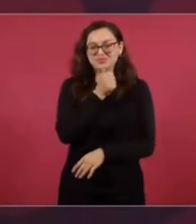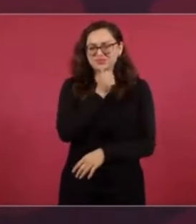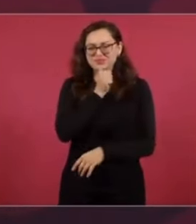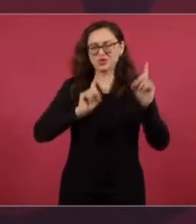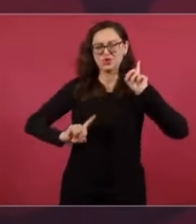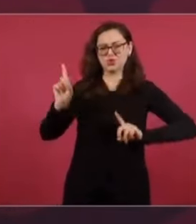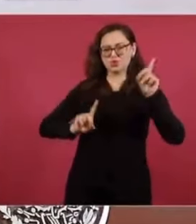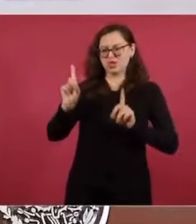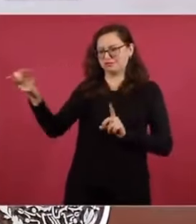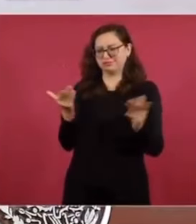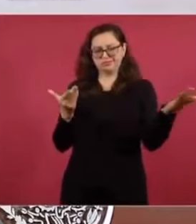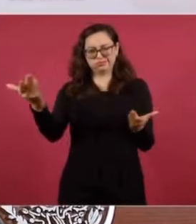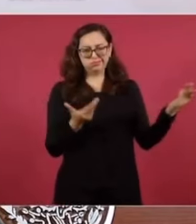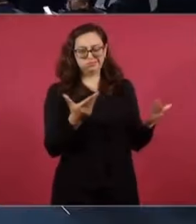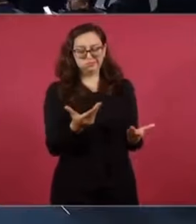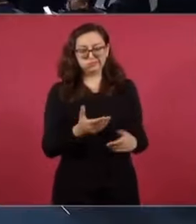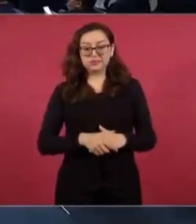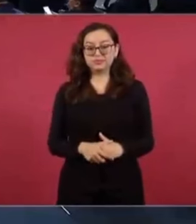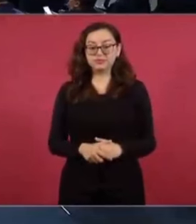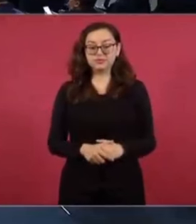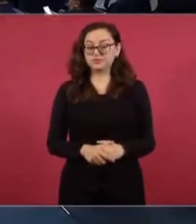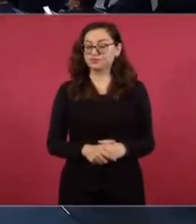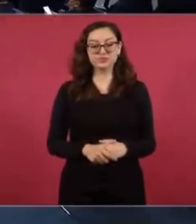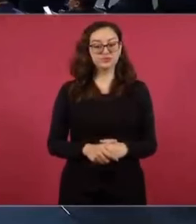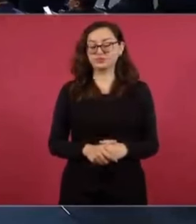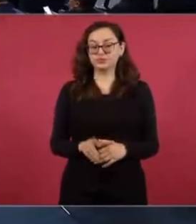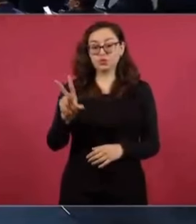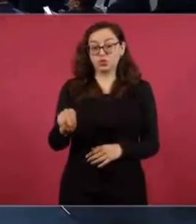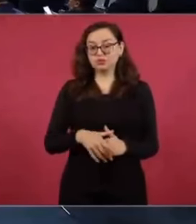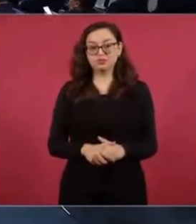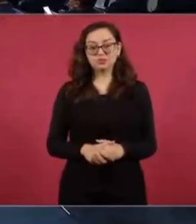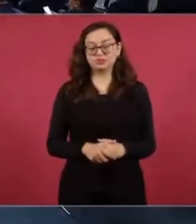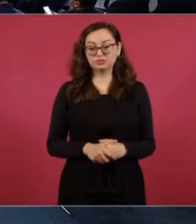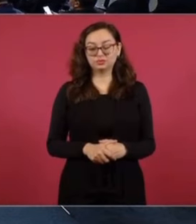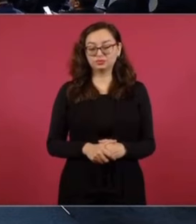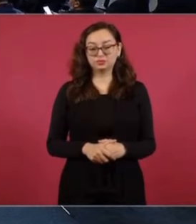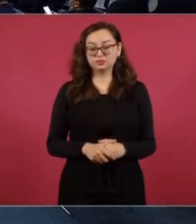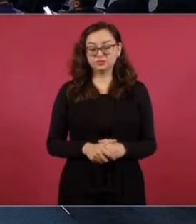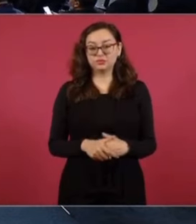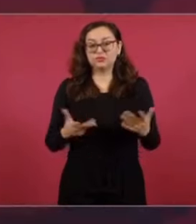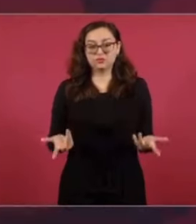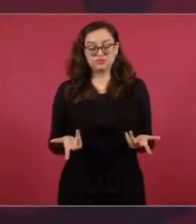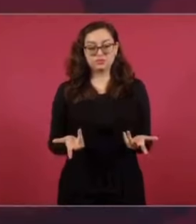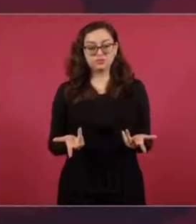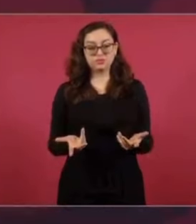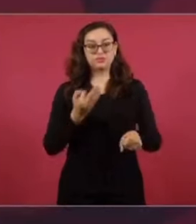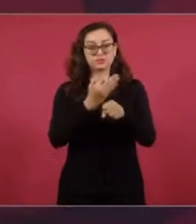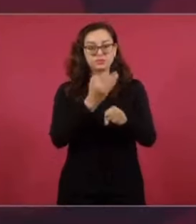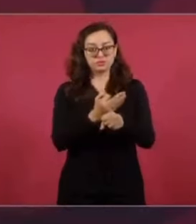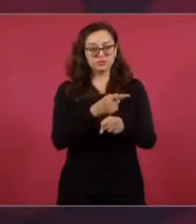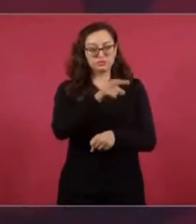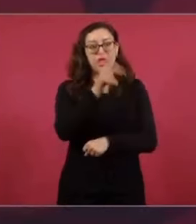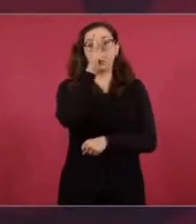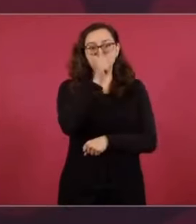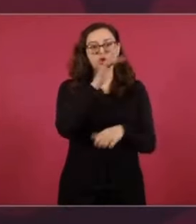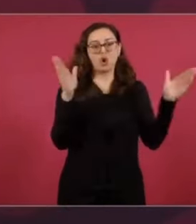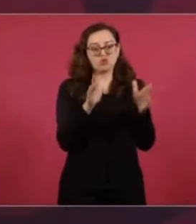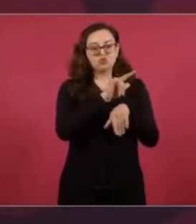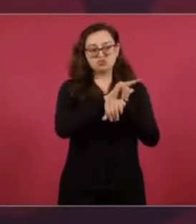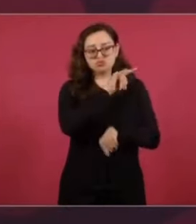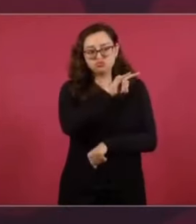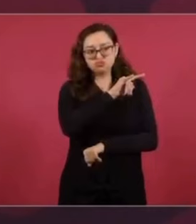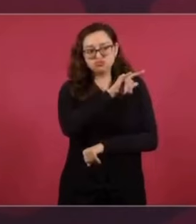confiable. ¿Dónde despegó la aeronave? No, la versión es esta de que salió de Hermosillo, que fue una avioneta,